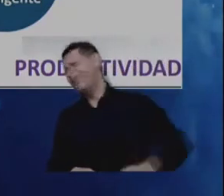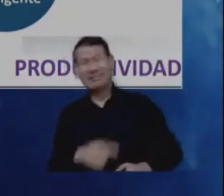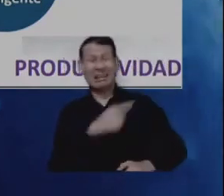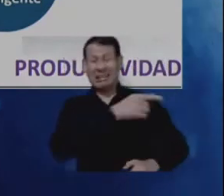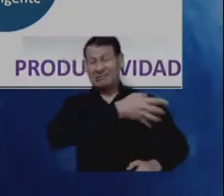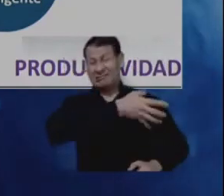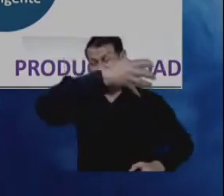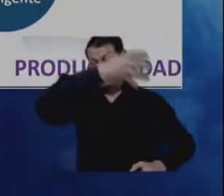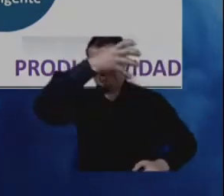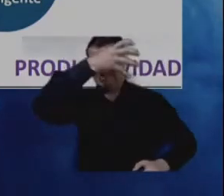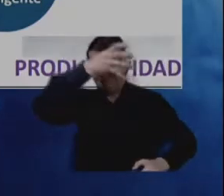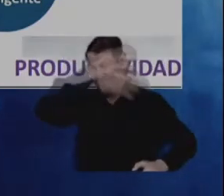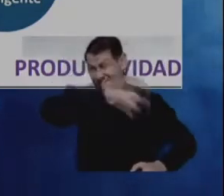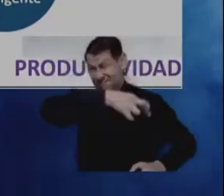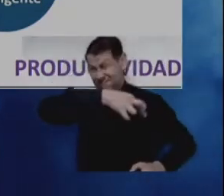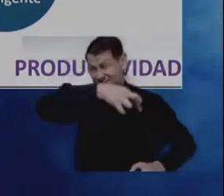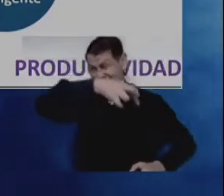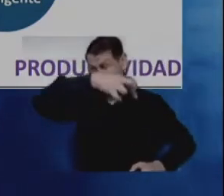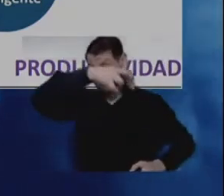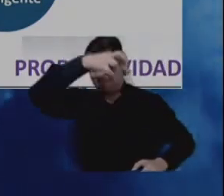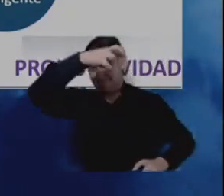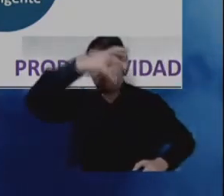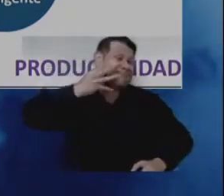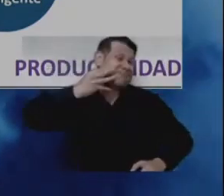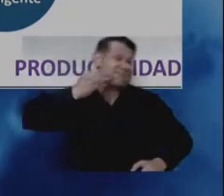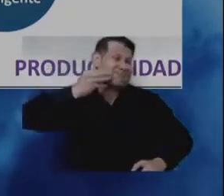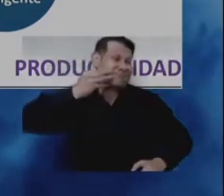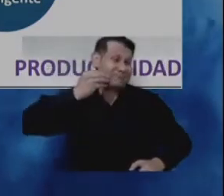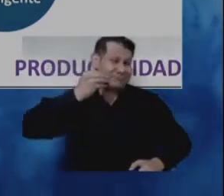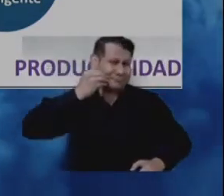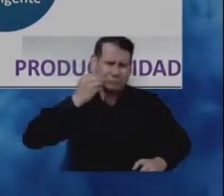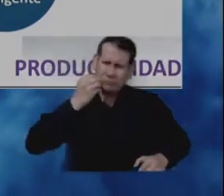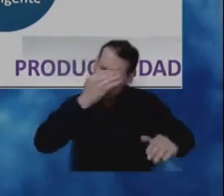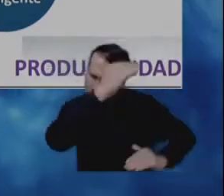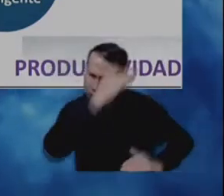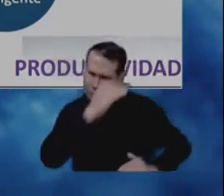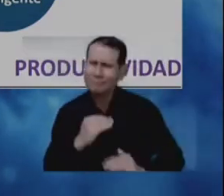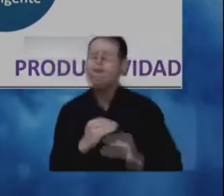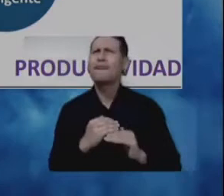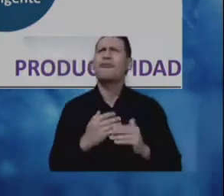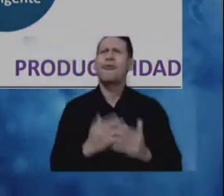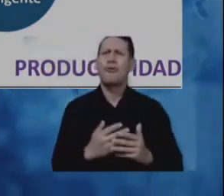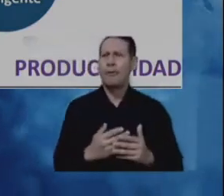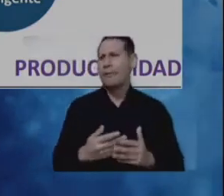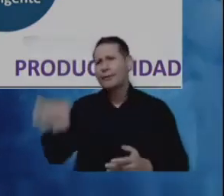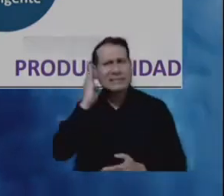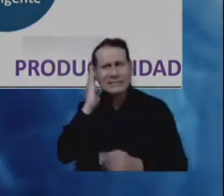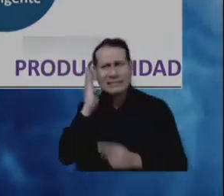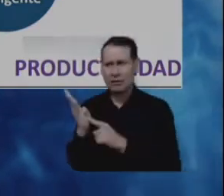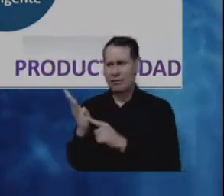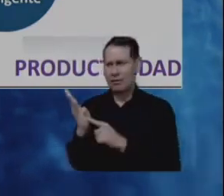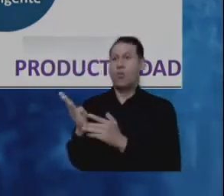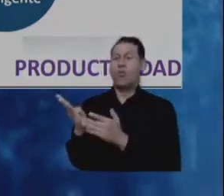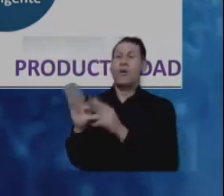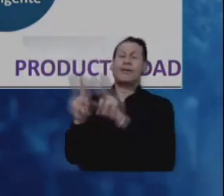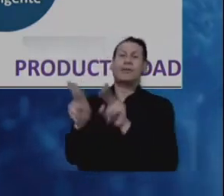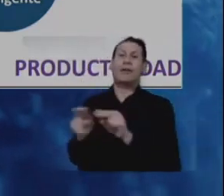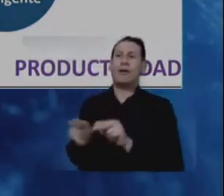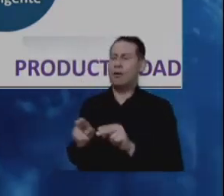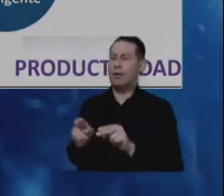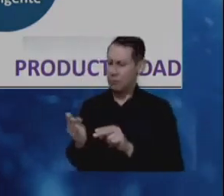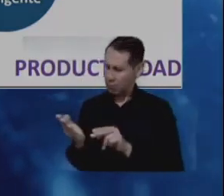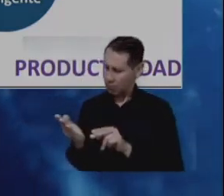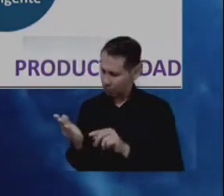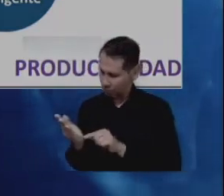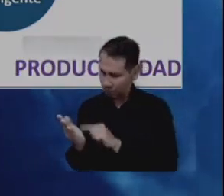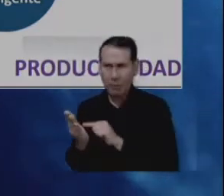es realmente tangible para los que nos están oyendo, para que su celular funcione mejor, para que usted tenga mejor internet, para que usted pueda estar en trabajo remoto,